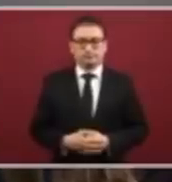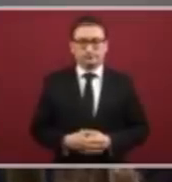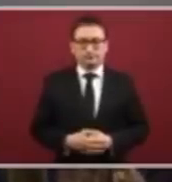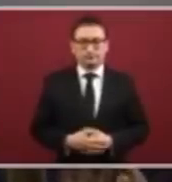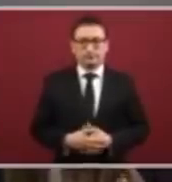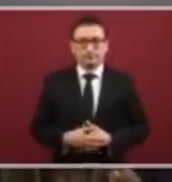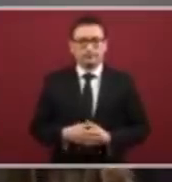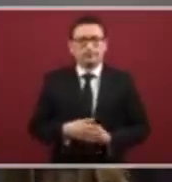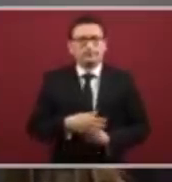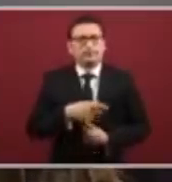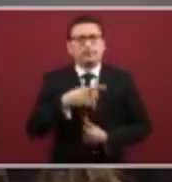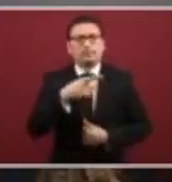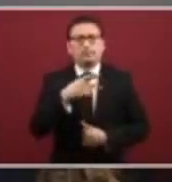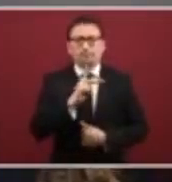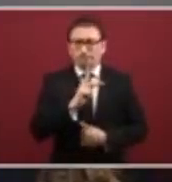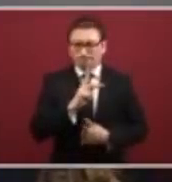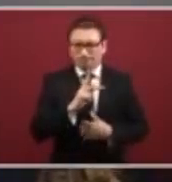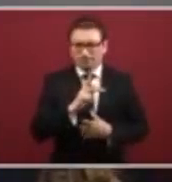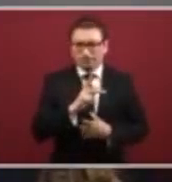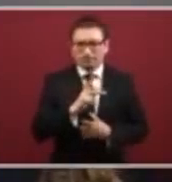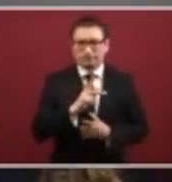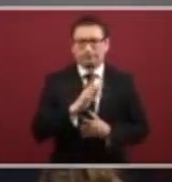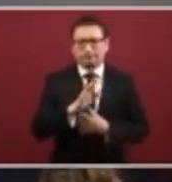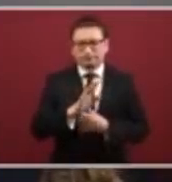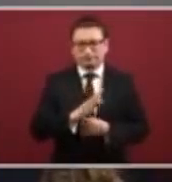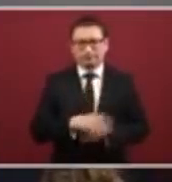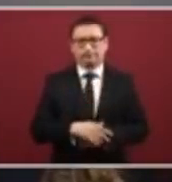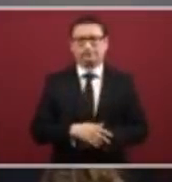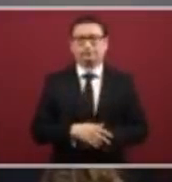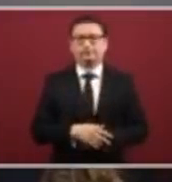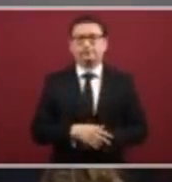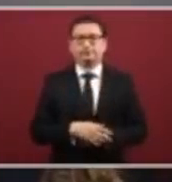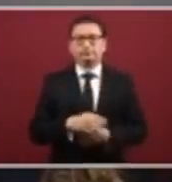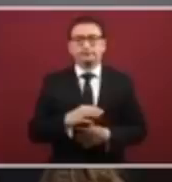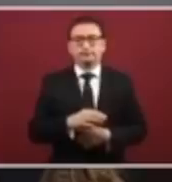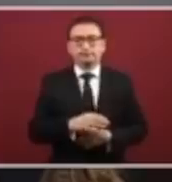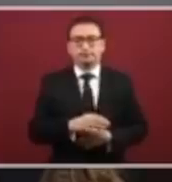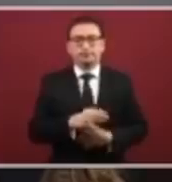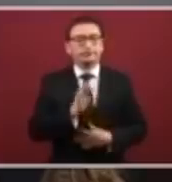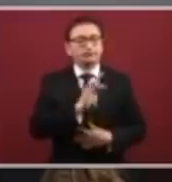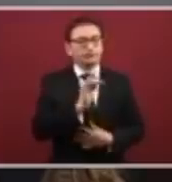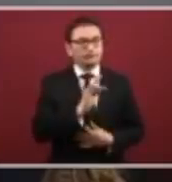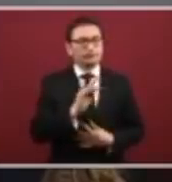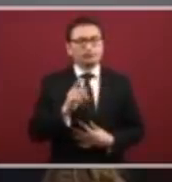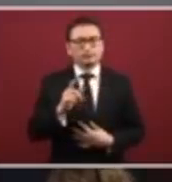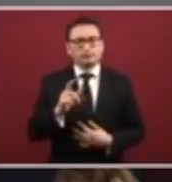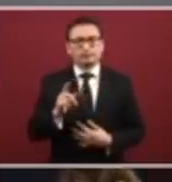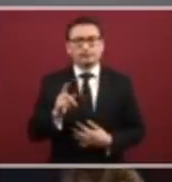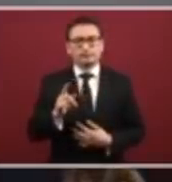Pero aún así, sí, hasta con esa información reservada, porque